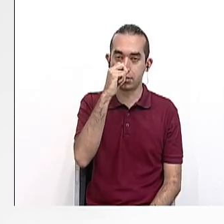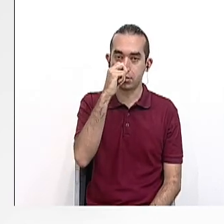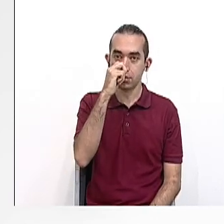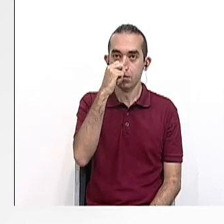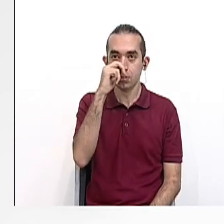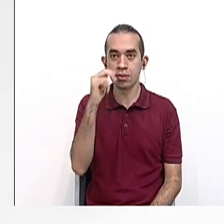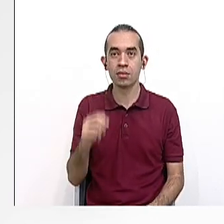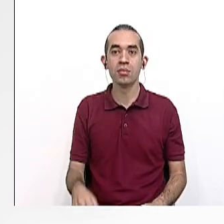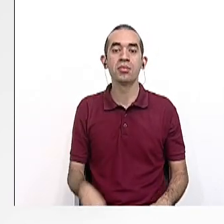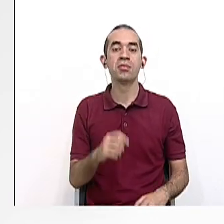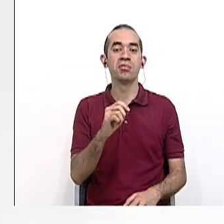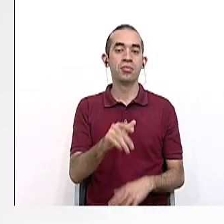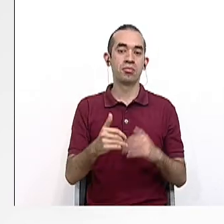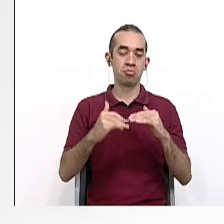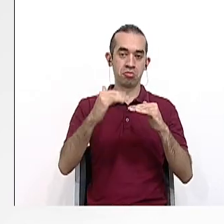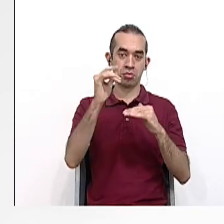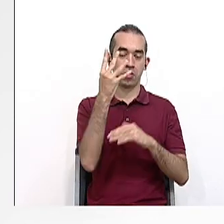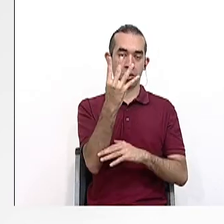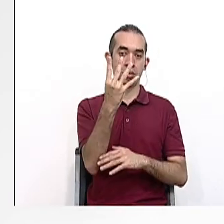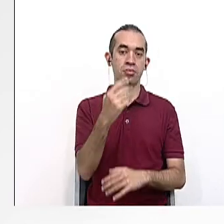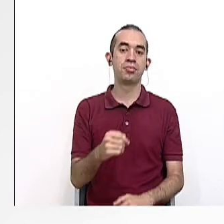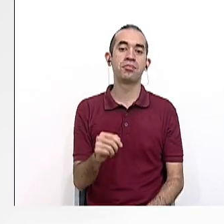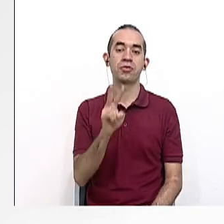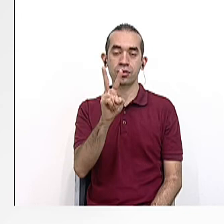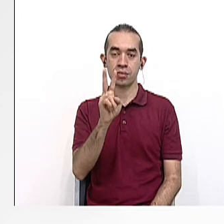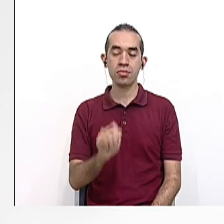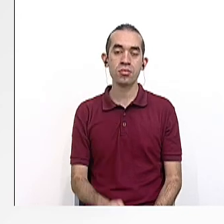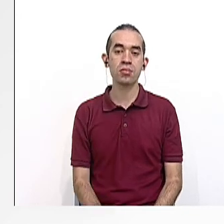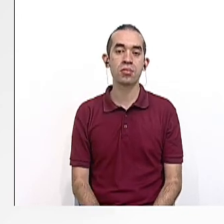Ahora voy a colocar 4 voltios.